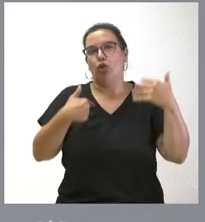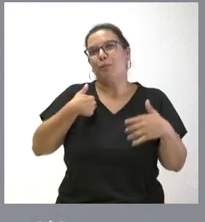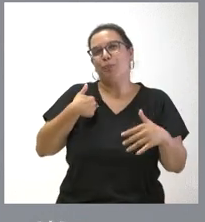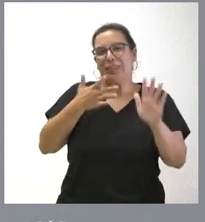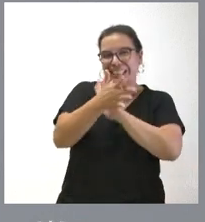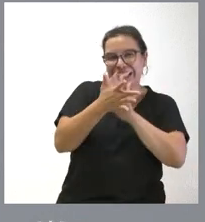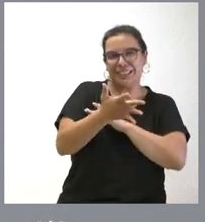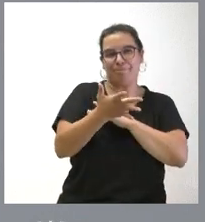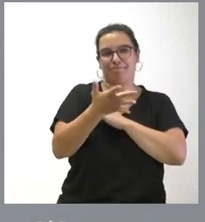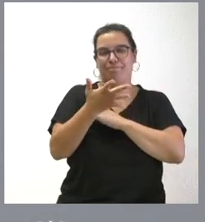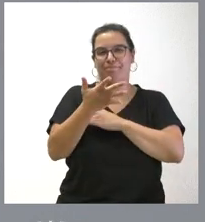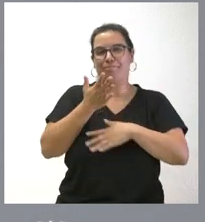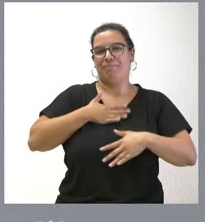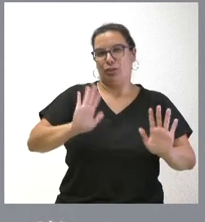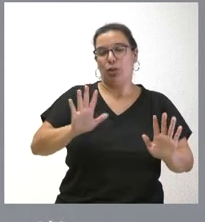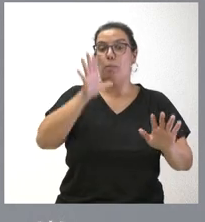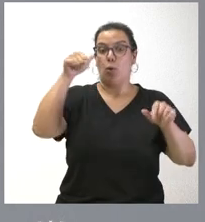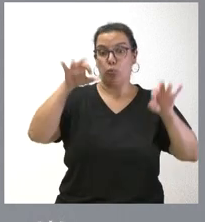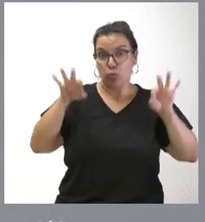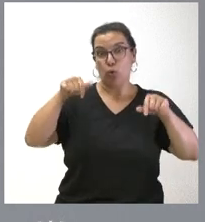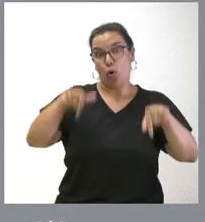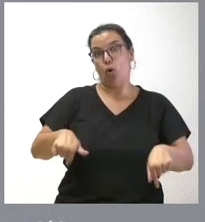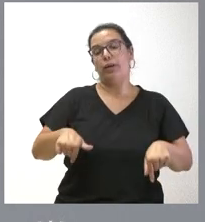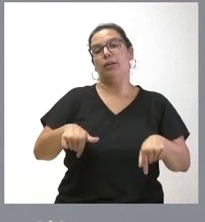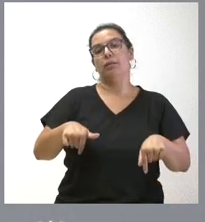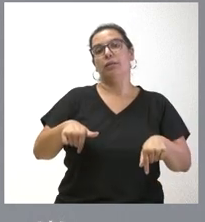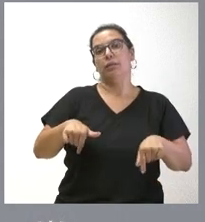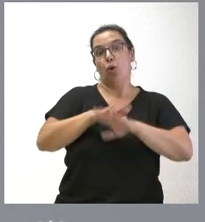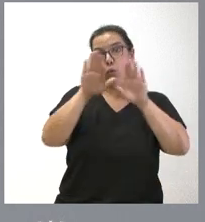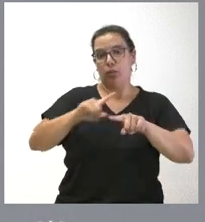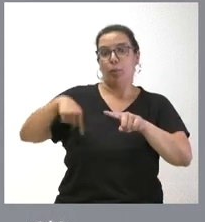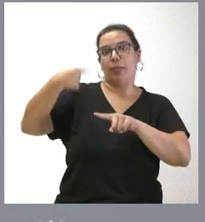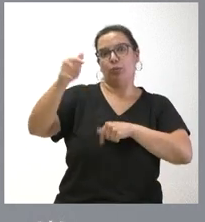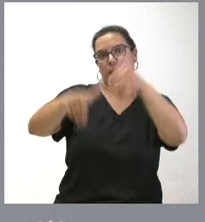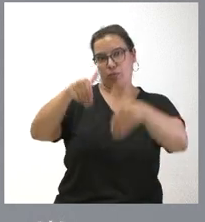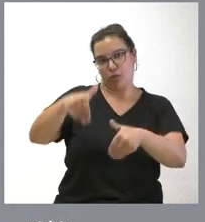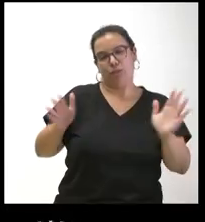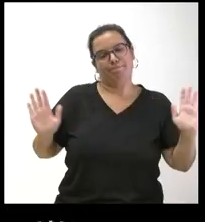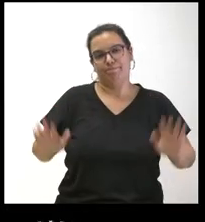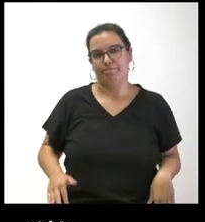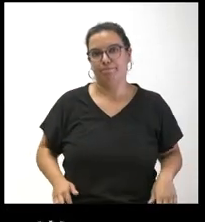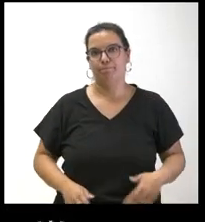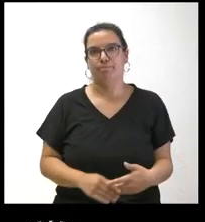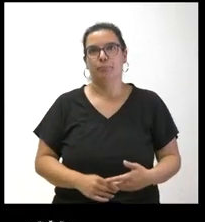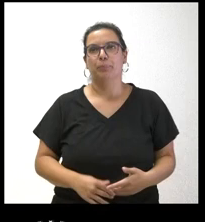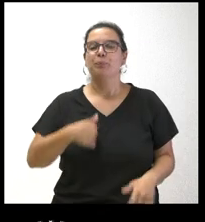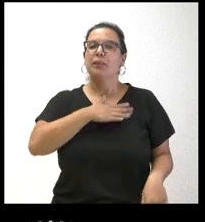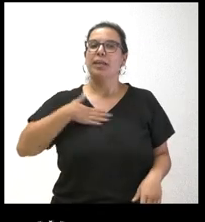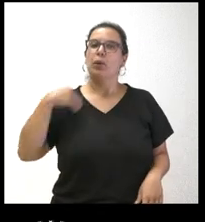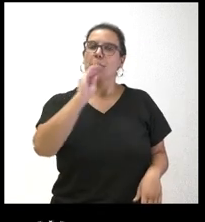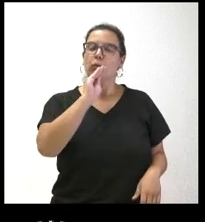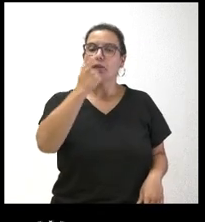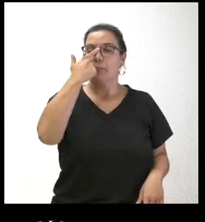relatar y menos siendo Quizá el último consejo de gobierno antes del proceso electoral de este domingo si quisiera preguntarle